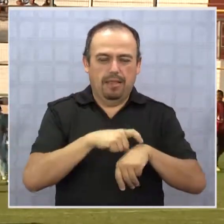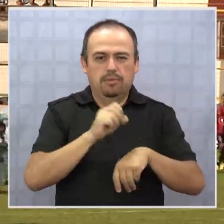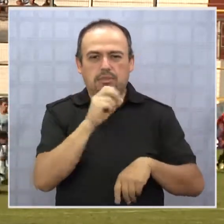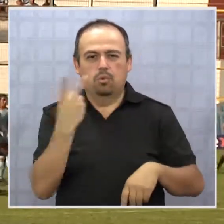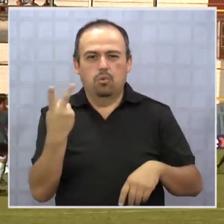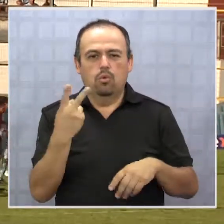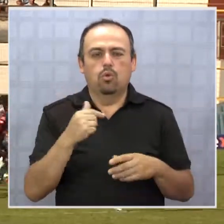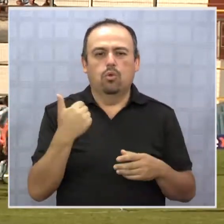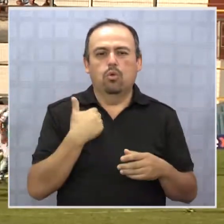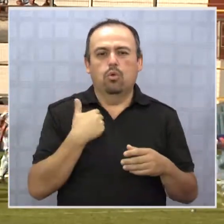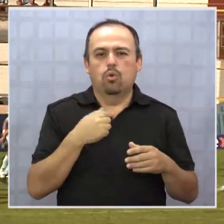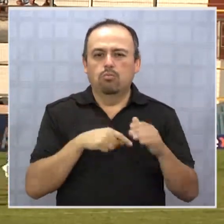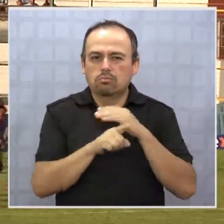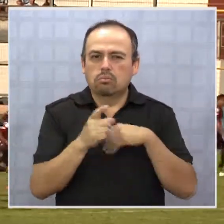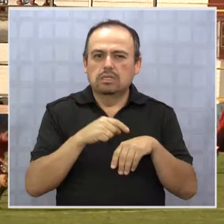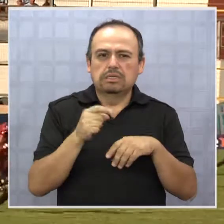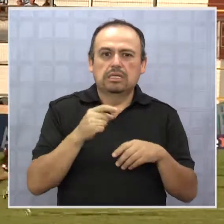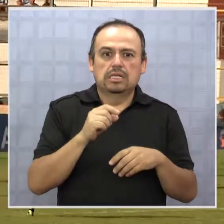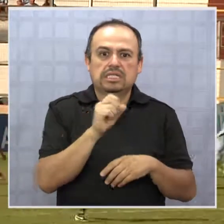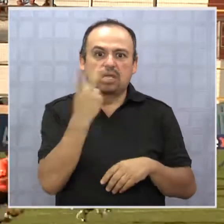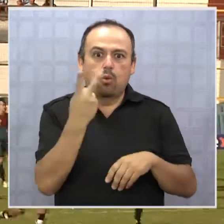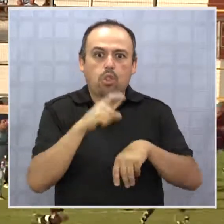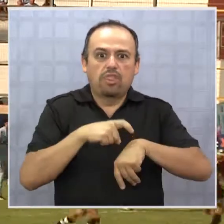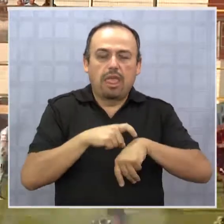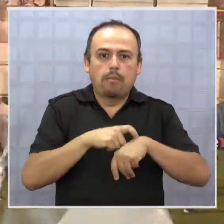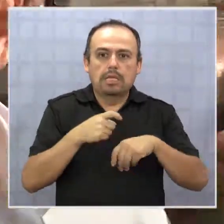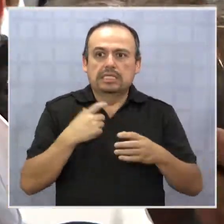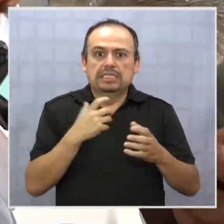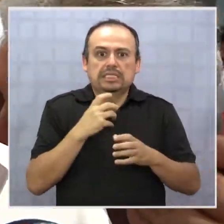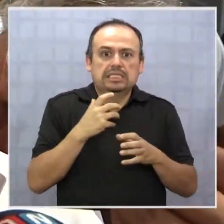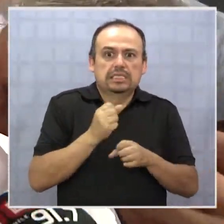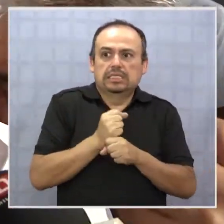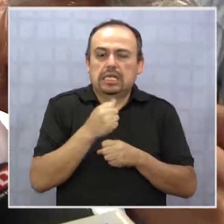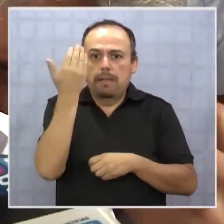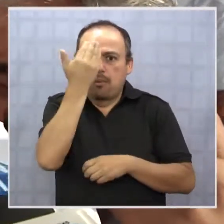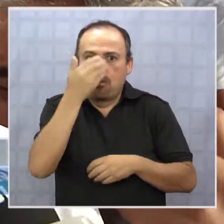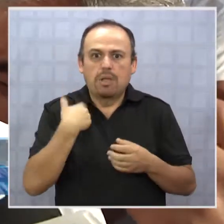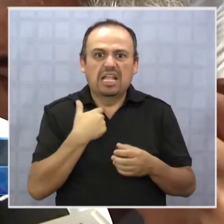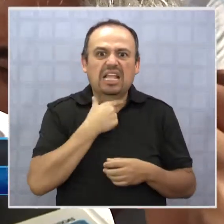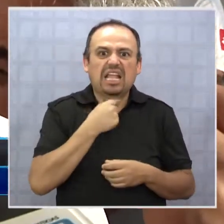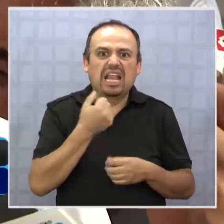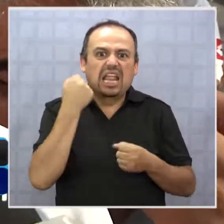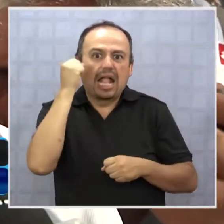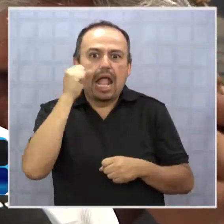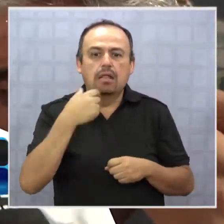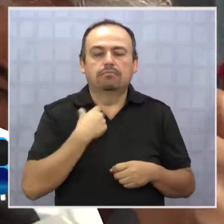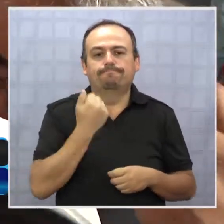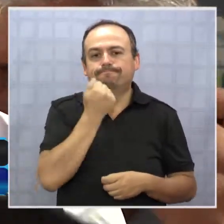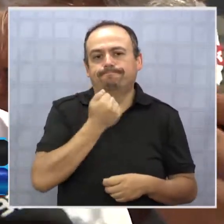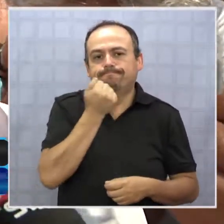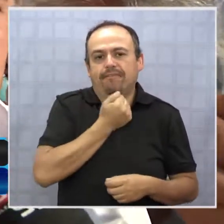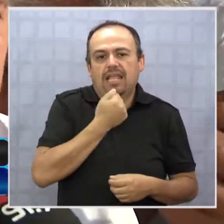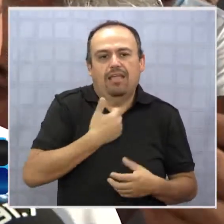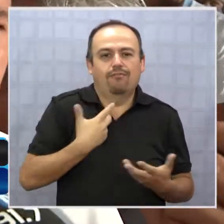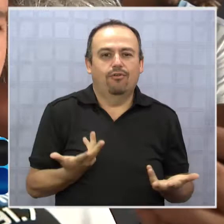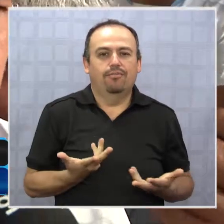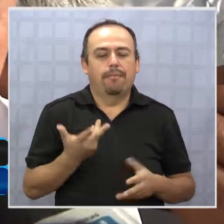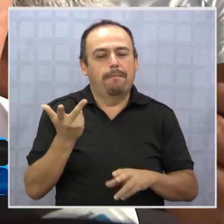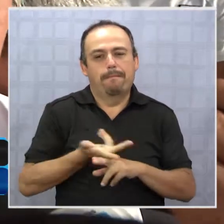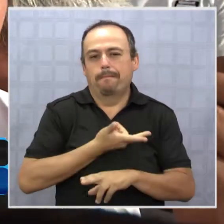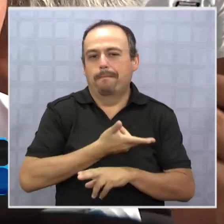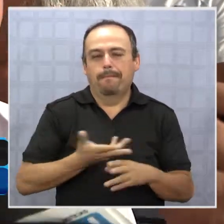fue aceptable, el segundo tiempo creo que entramos en la desesperación, en la gana de querer ganar el partido y nos llevó a cometer errores